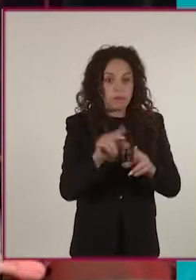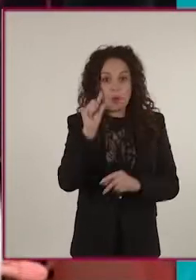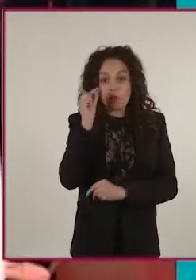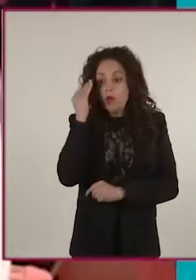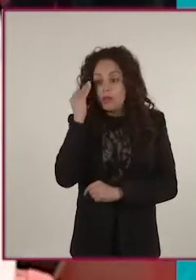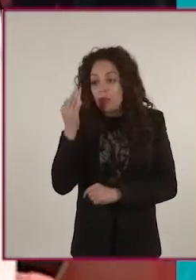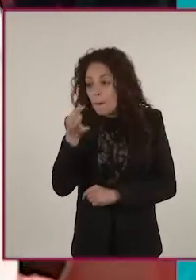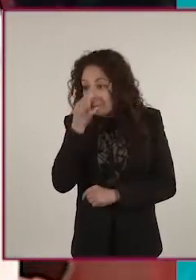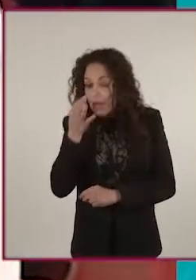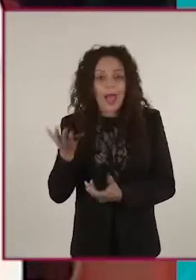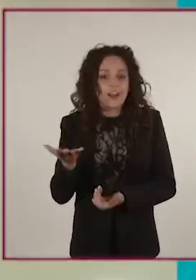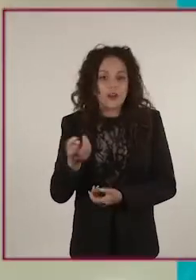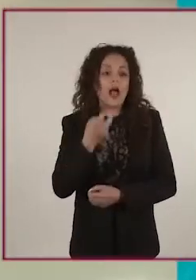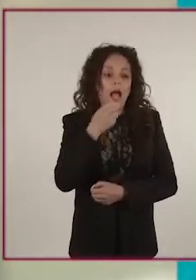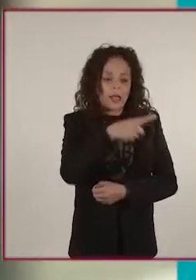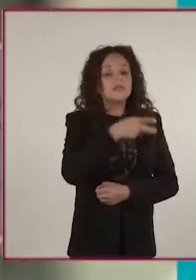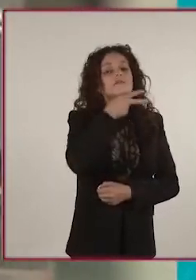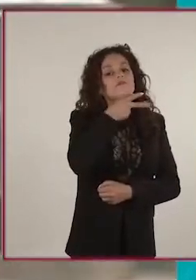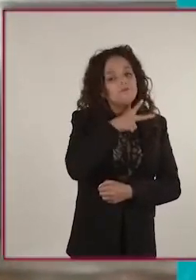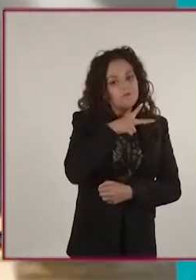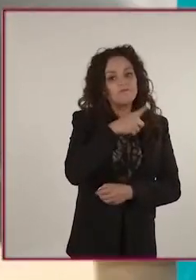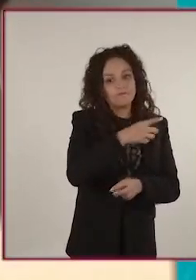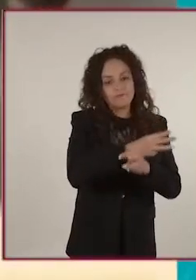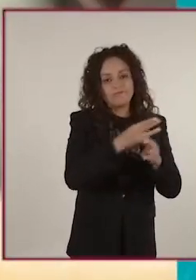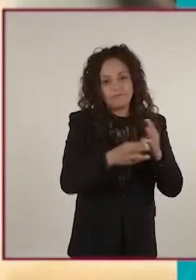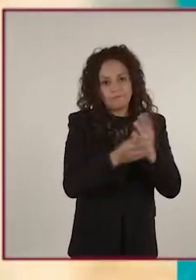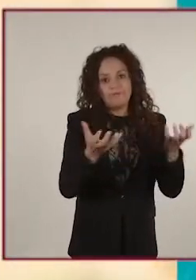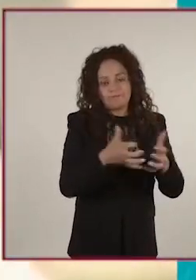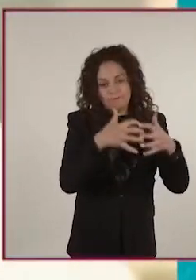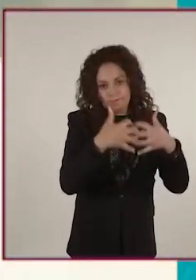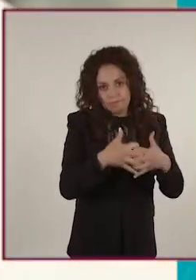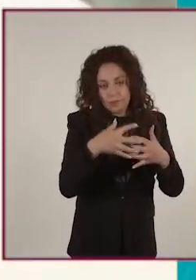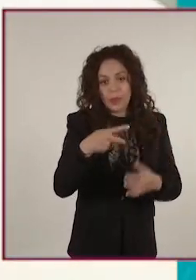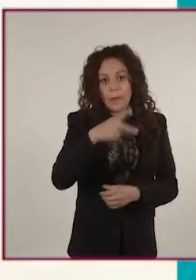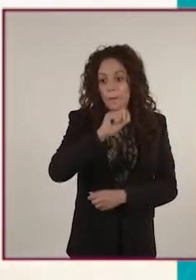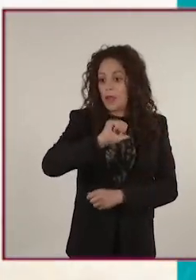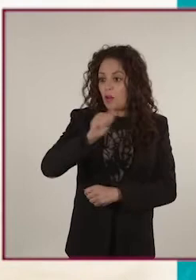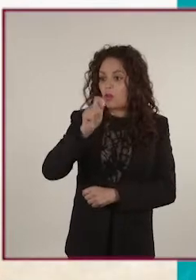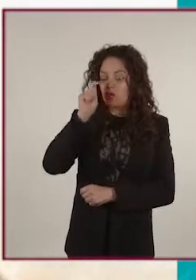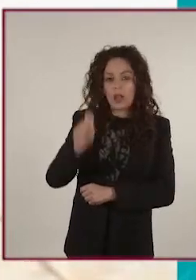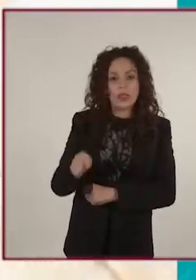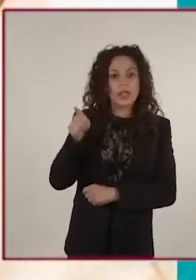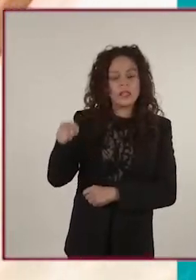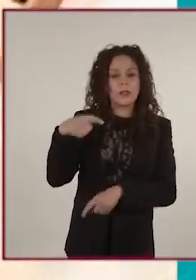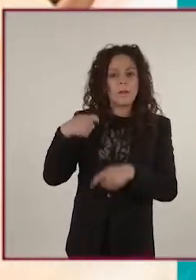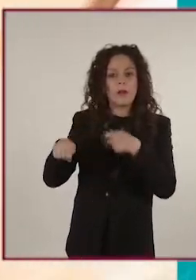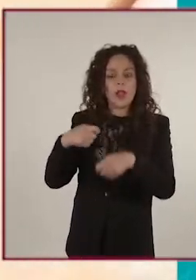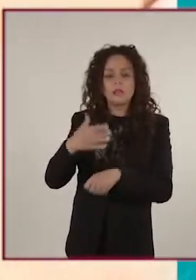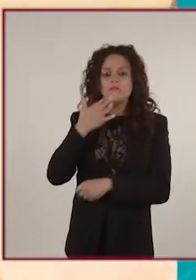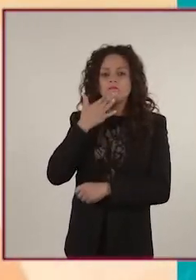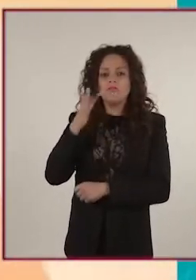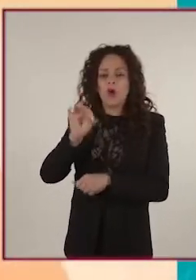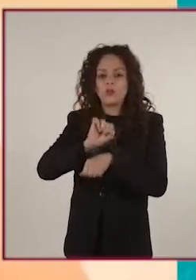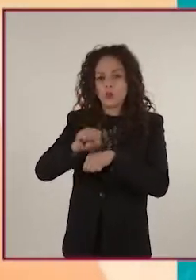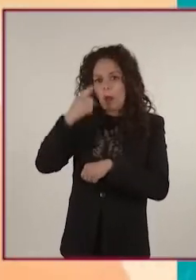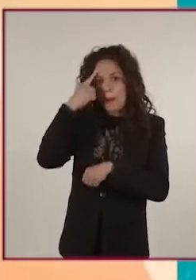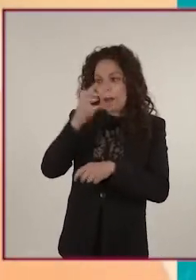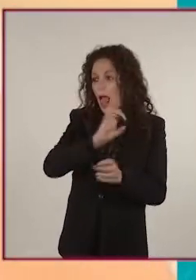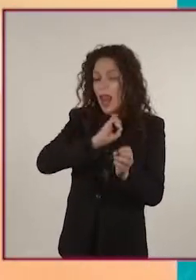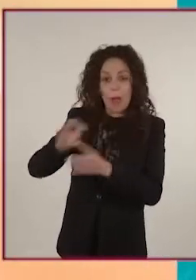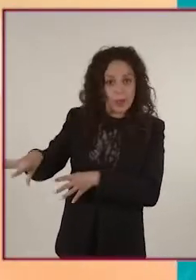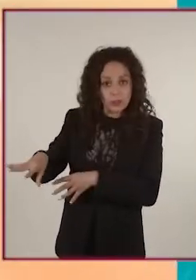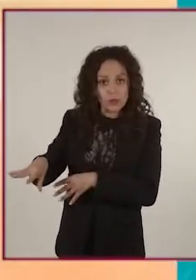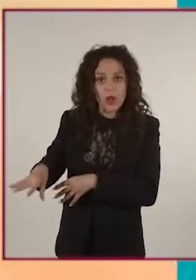sí. Pero para el otro tipo de plásticos que su destino final es el desecharlos, lo mejor sería utilizar este tipo